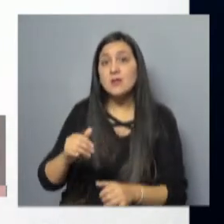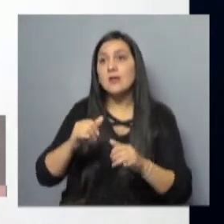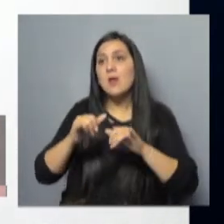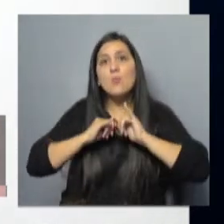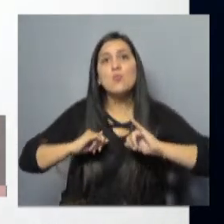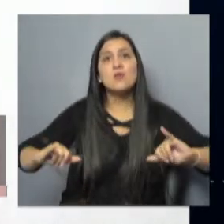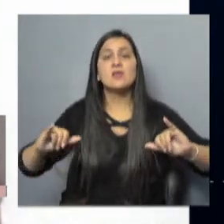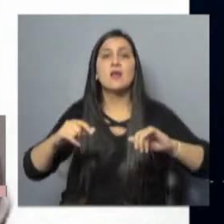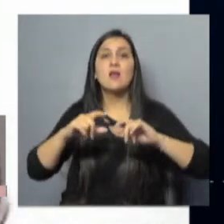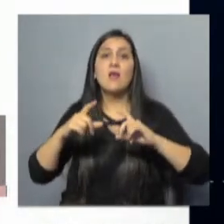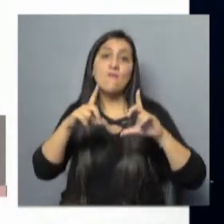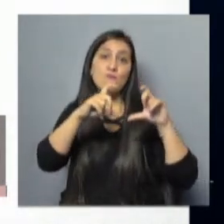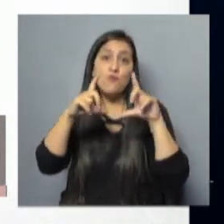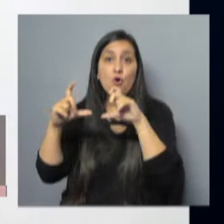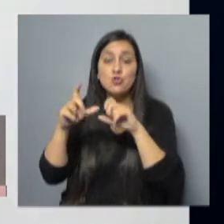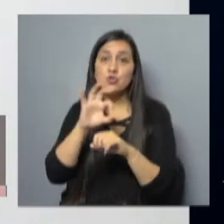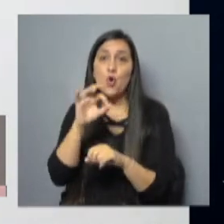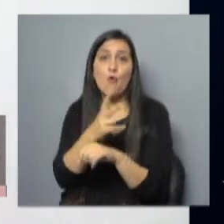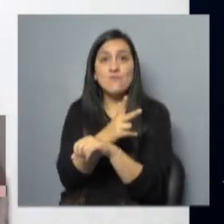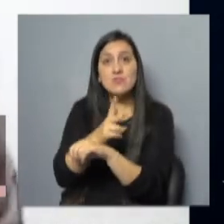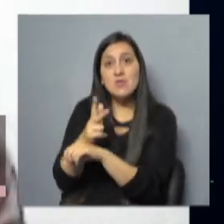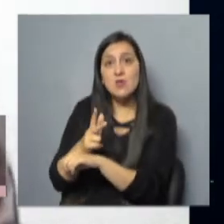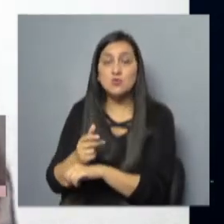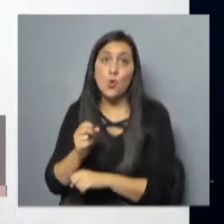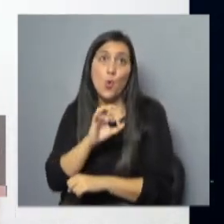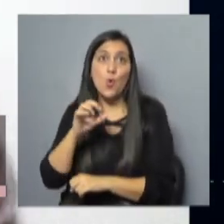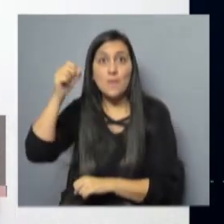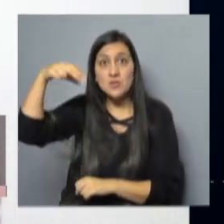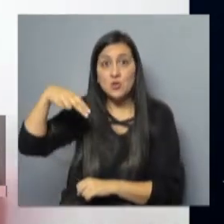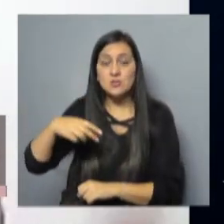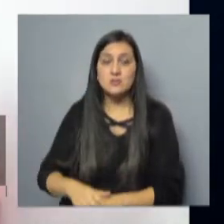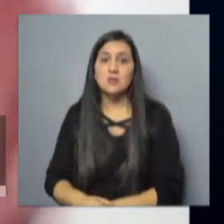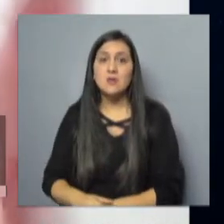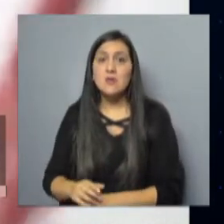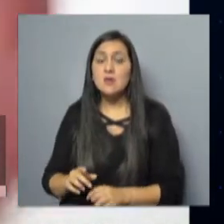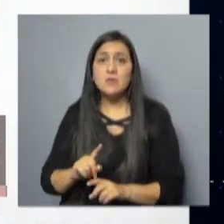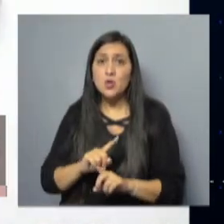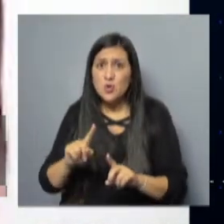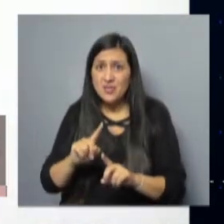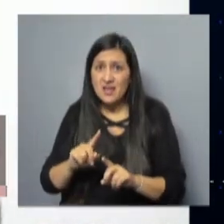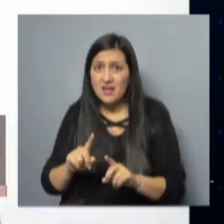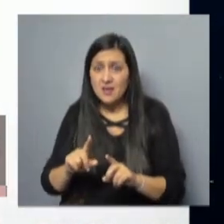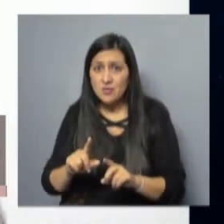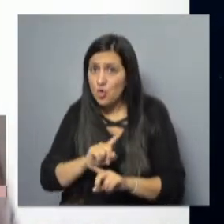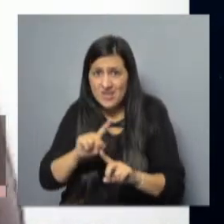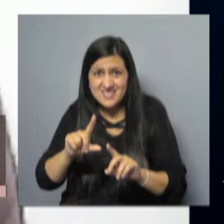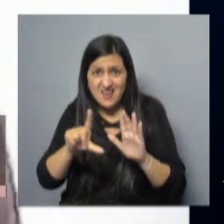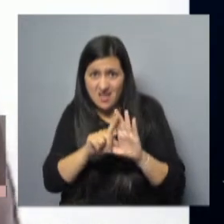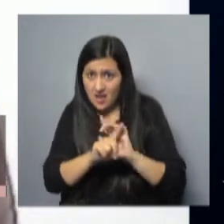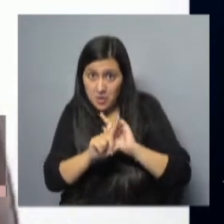fotos o comentarios o vídeos en donde sin cometer ningún tipo de ilegalidad esto es clave